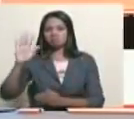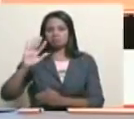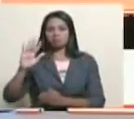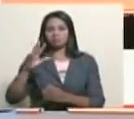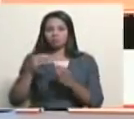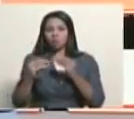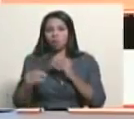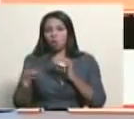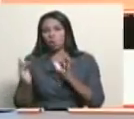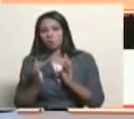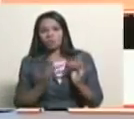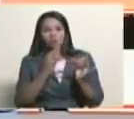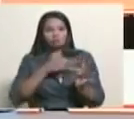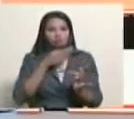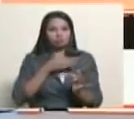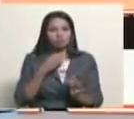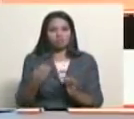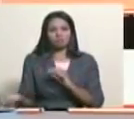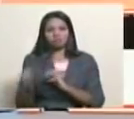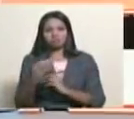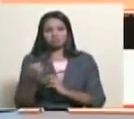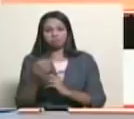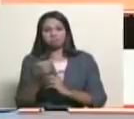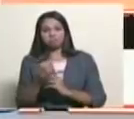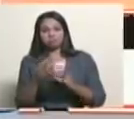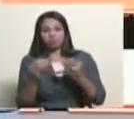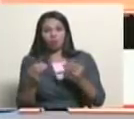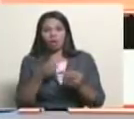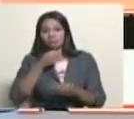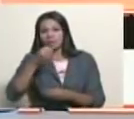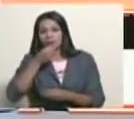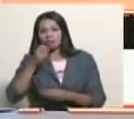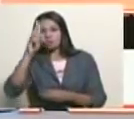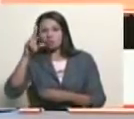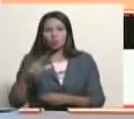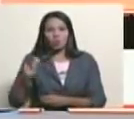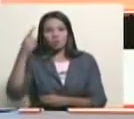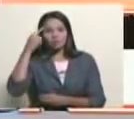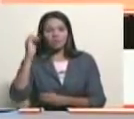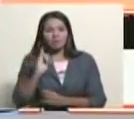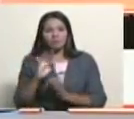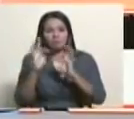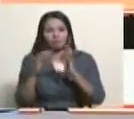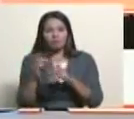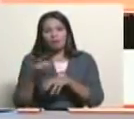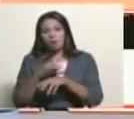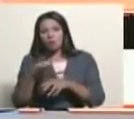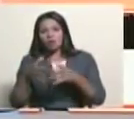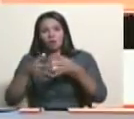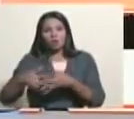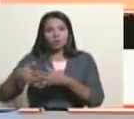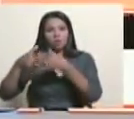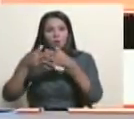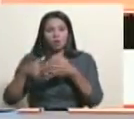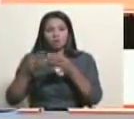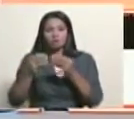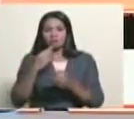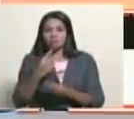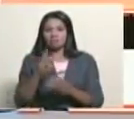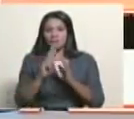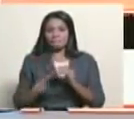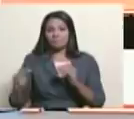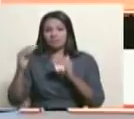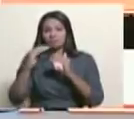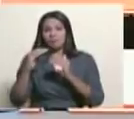redes sociales, declaraciones diarias del gobierno de los Estados Unidos, de sus